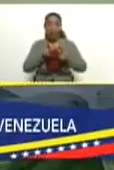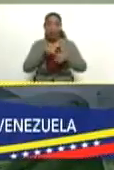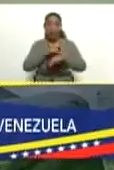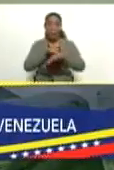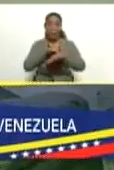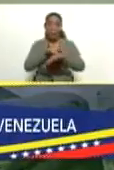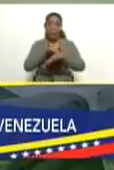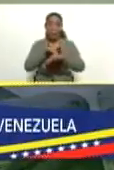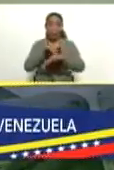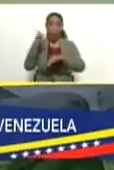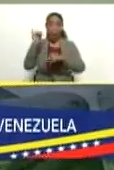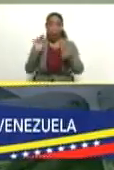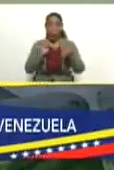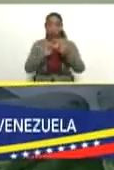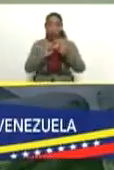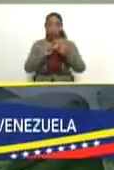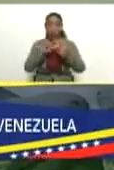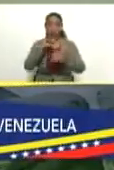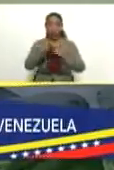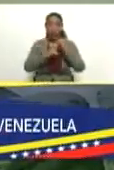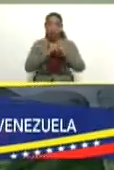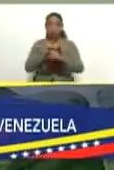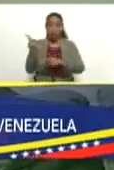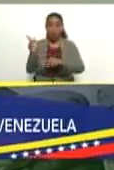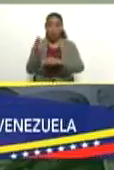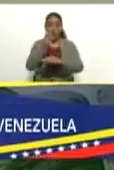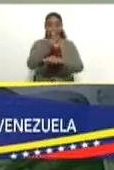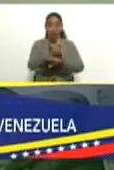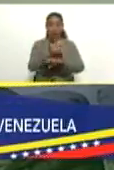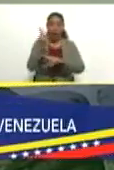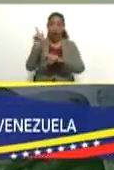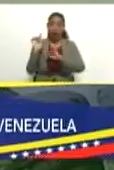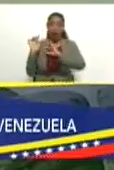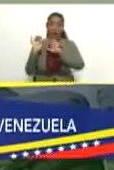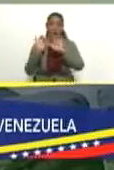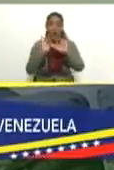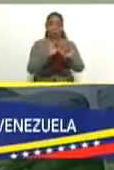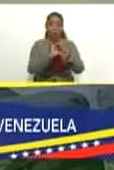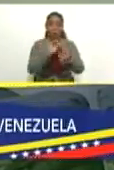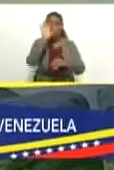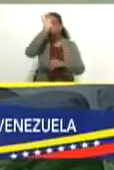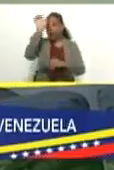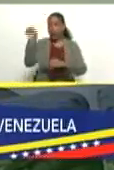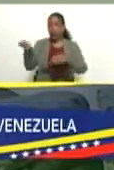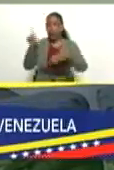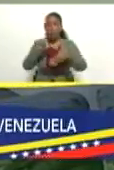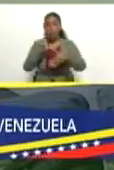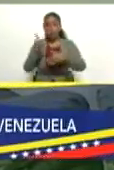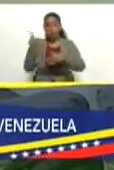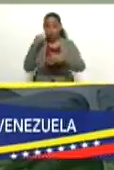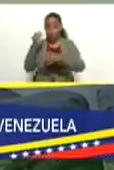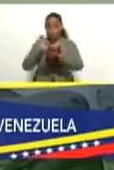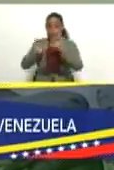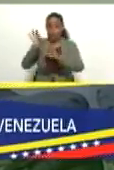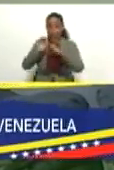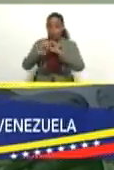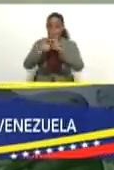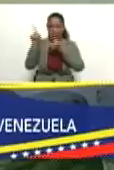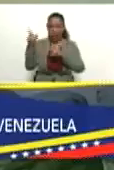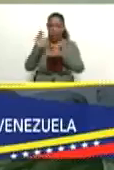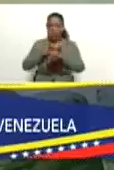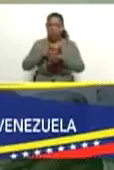quisiera que nos contara, un encuentro internacional donde asistieron países de América Latina. Ministro, ¿qué fue lo que pasó en ese